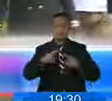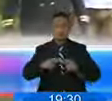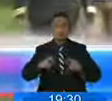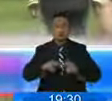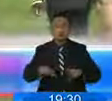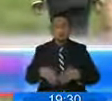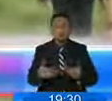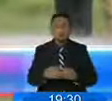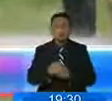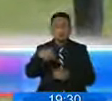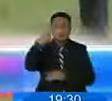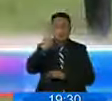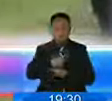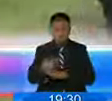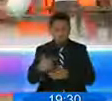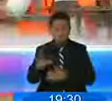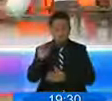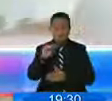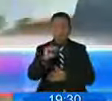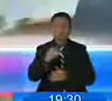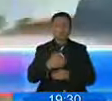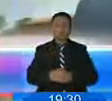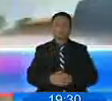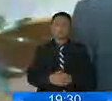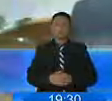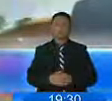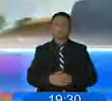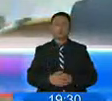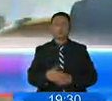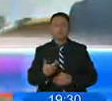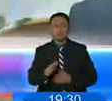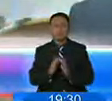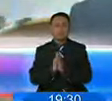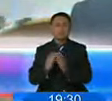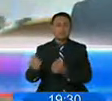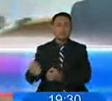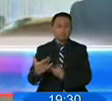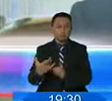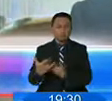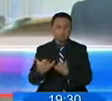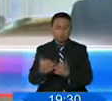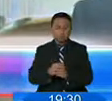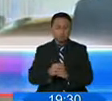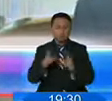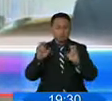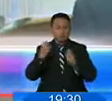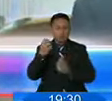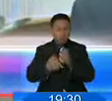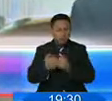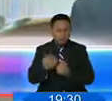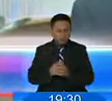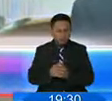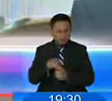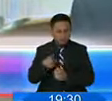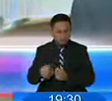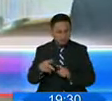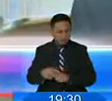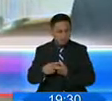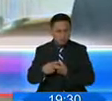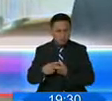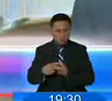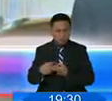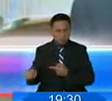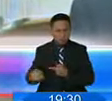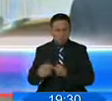esperan conocer la próxima semana. Hemos requerido información frente a una serie de inconsistencias que detectamos en un inicio que